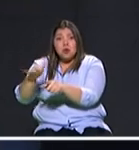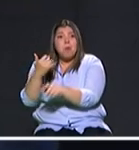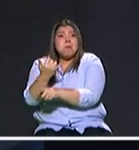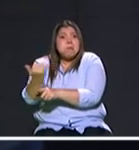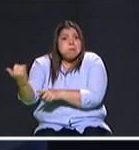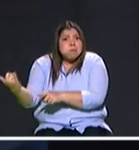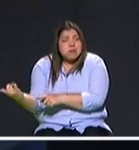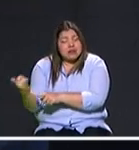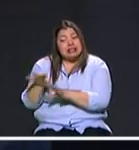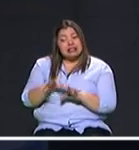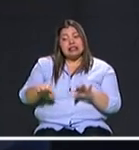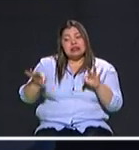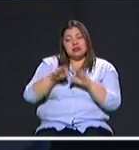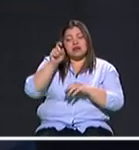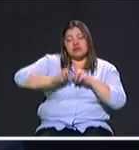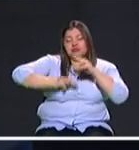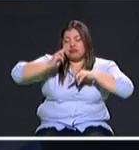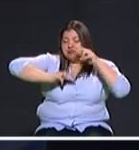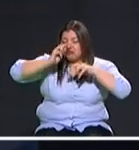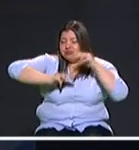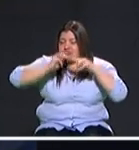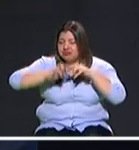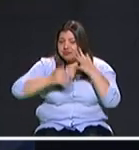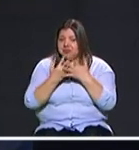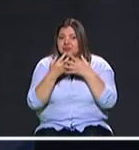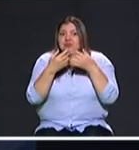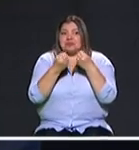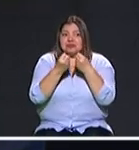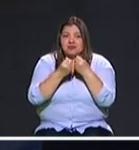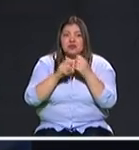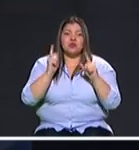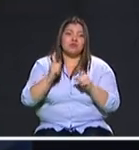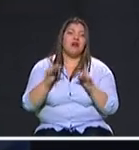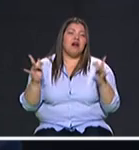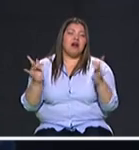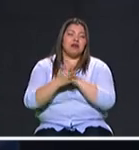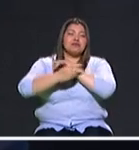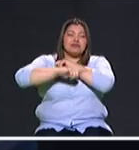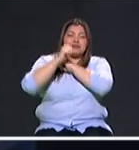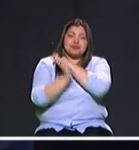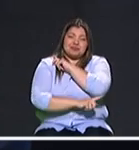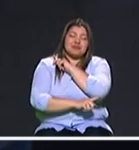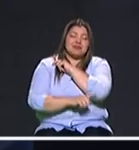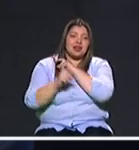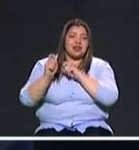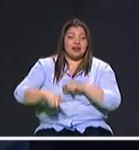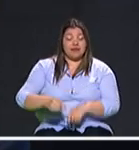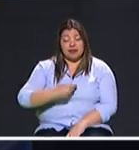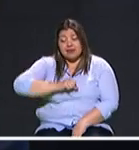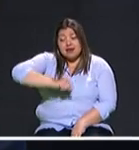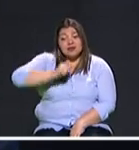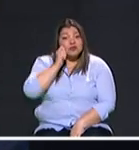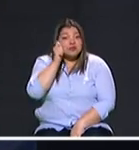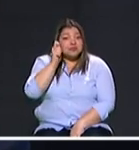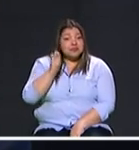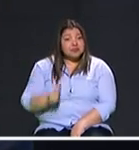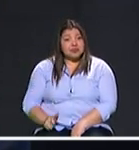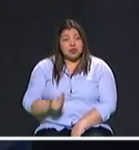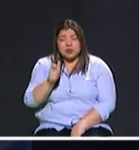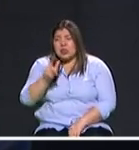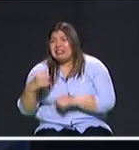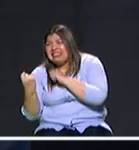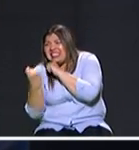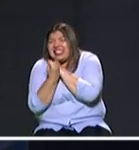estas personas no solamente porque hay que aplicar justicia sino porque es que es cuestión de derechos humanos el hacinamiento es